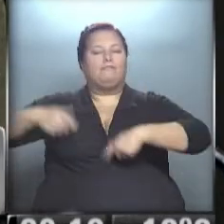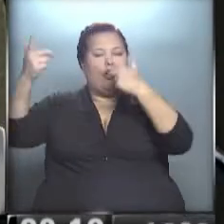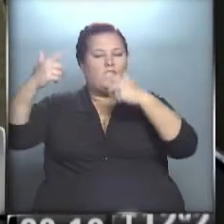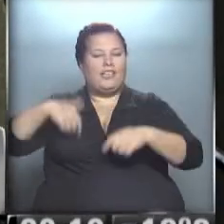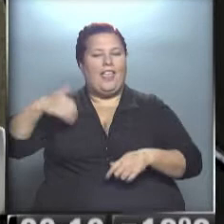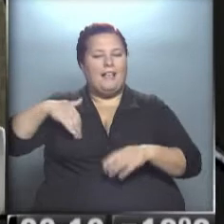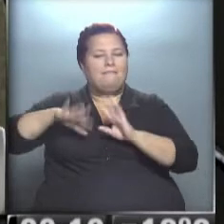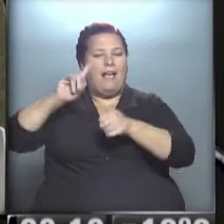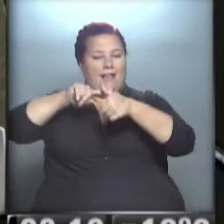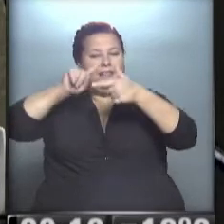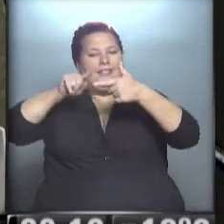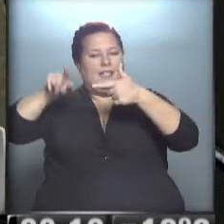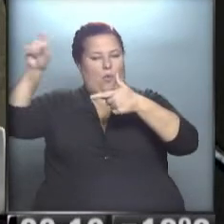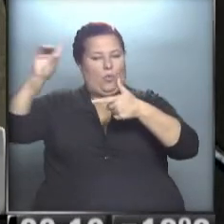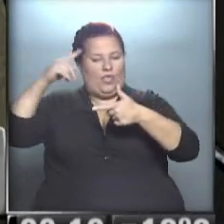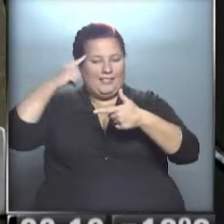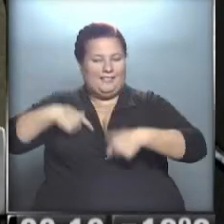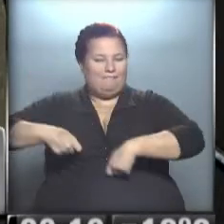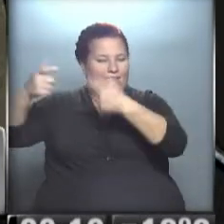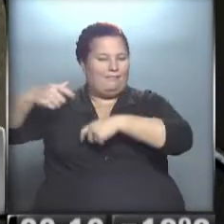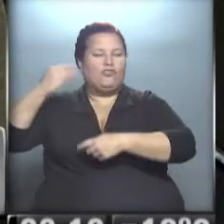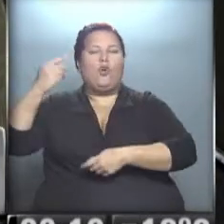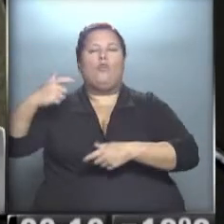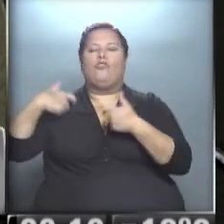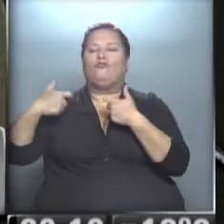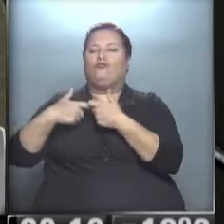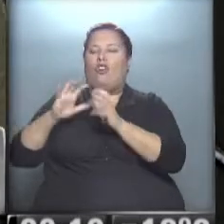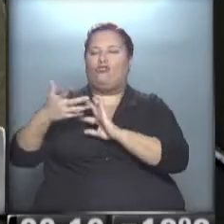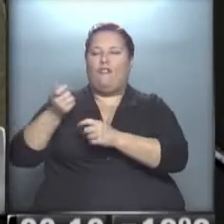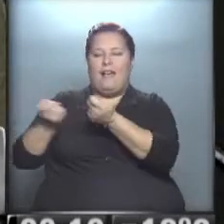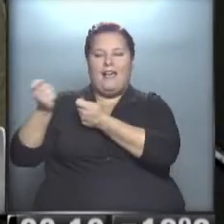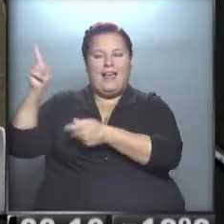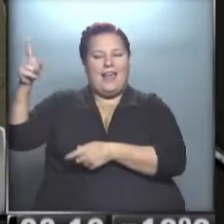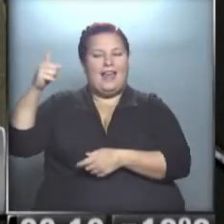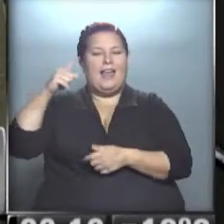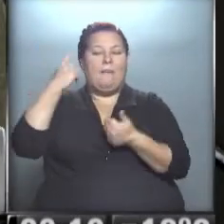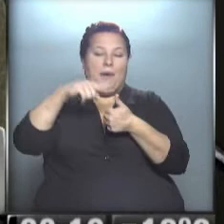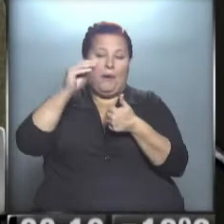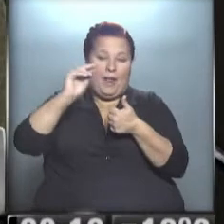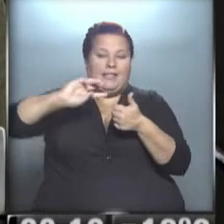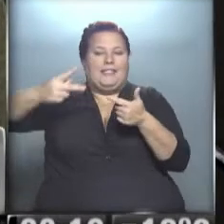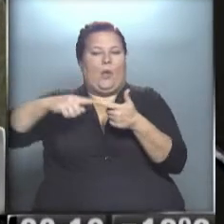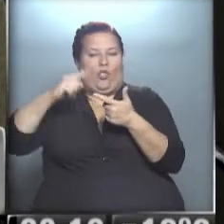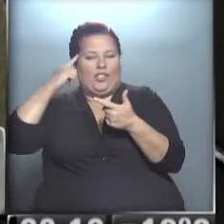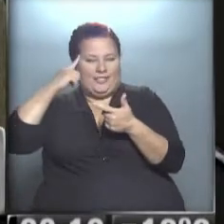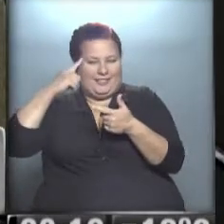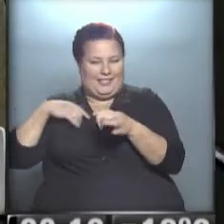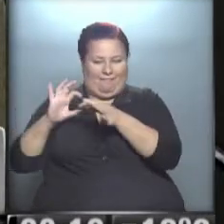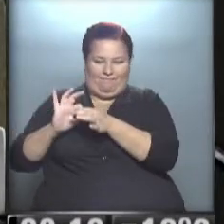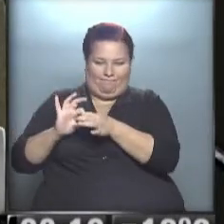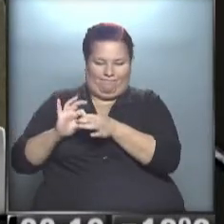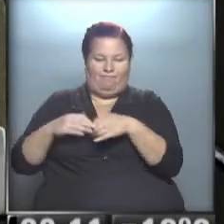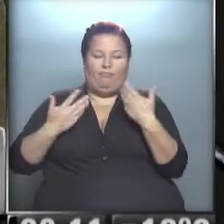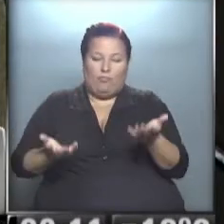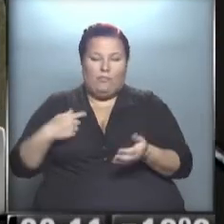argentinas en virtud del primer socio comercial de argentina es la república federativa de brasil por lo tanto este nosotros